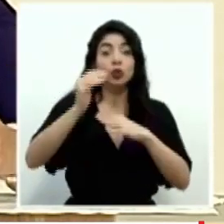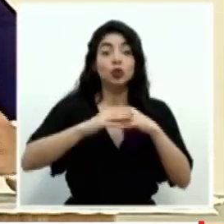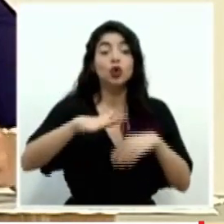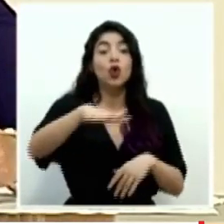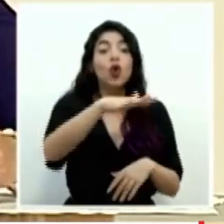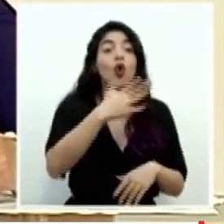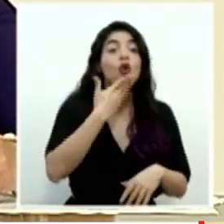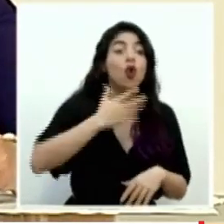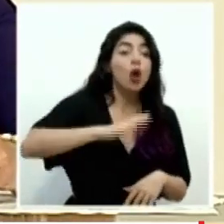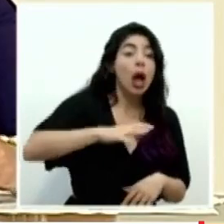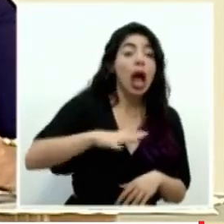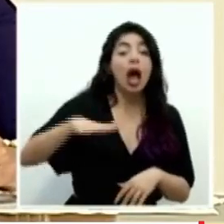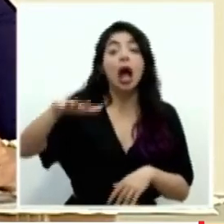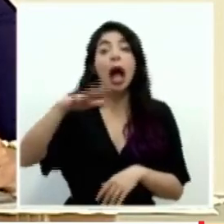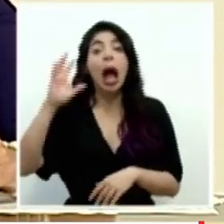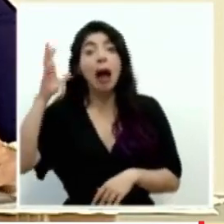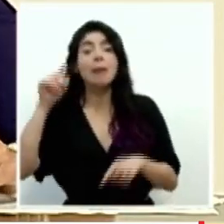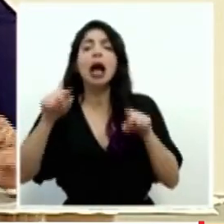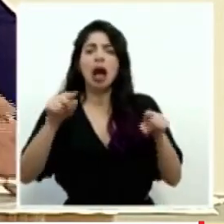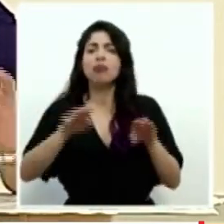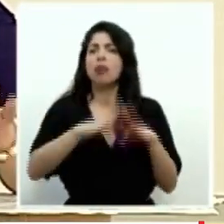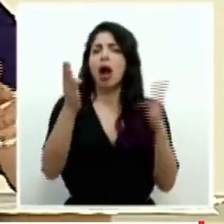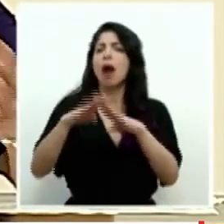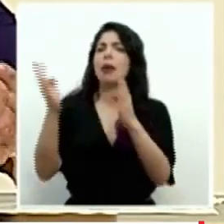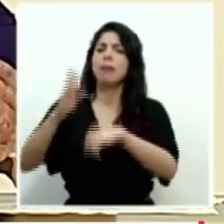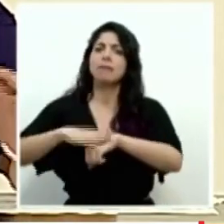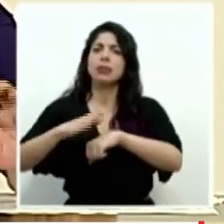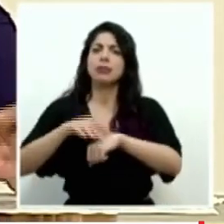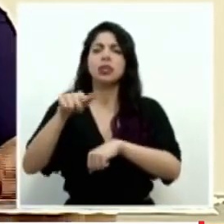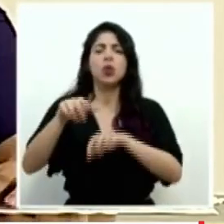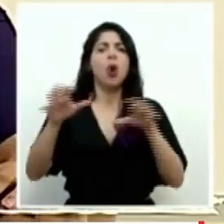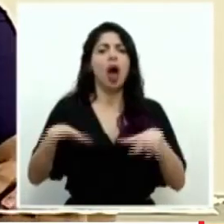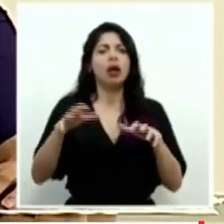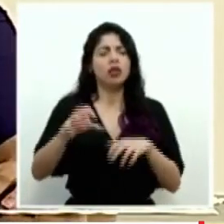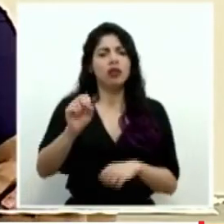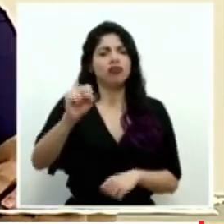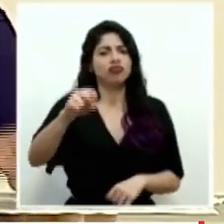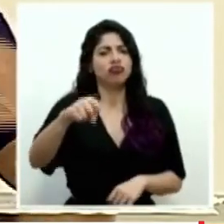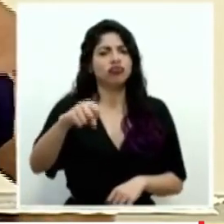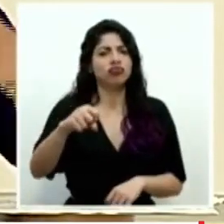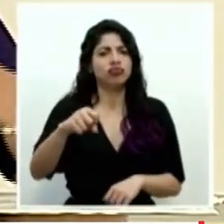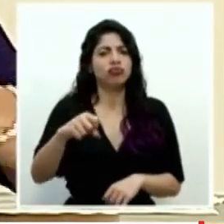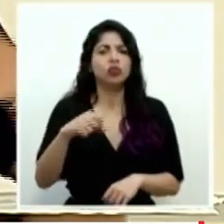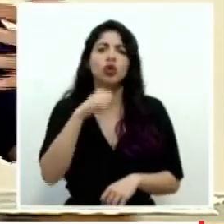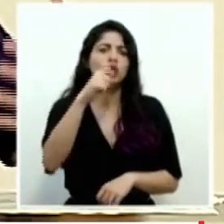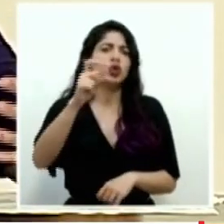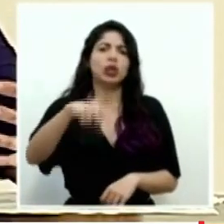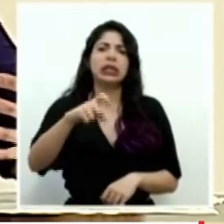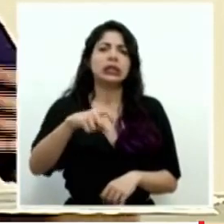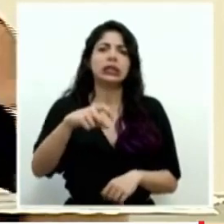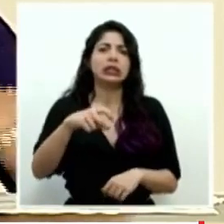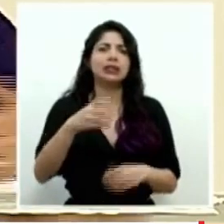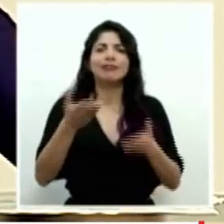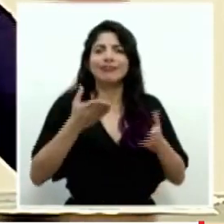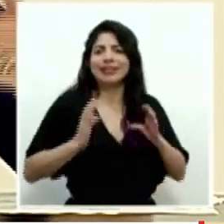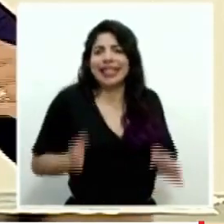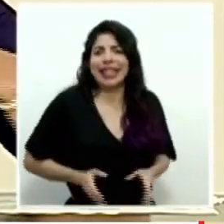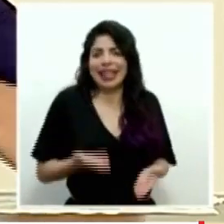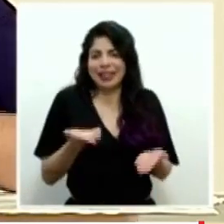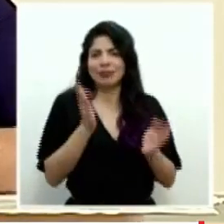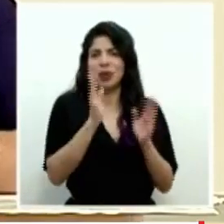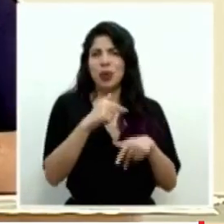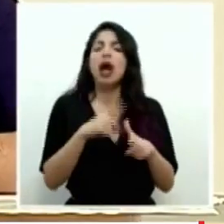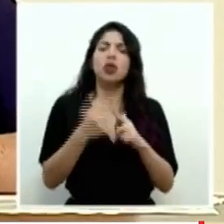cantones naranja como amarillos, estaría habilitada, caería dentro de esas actividades que no requieren atención al público y por